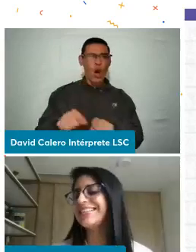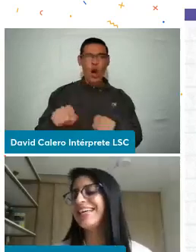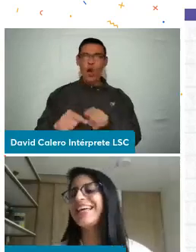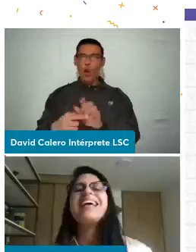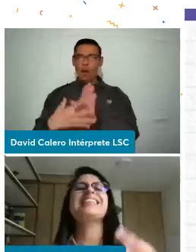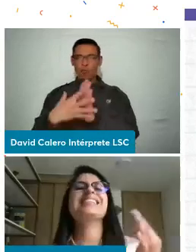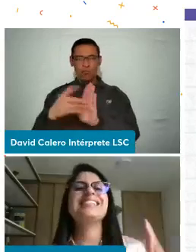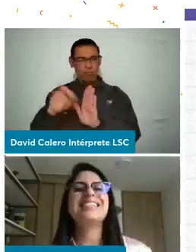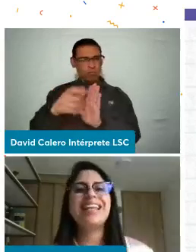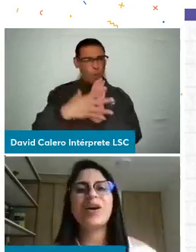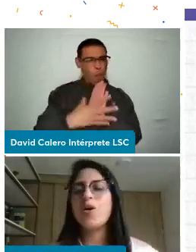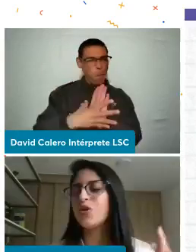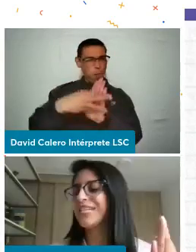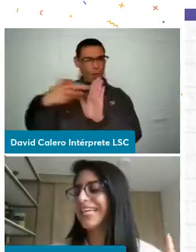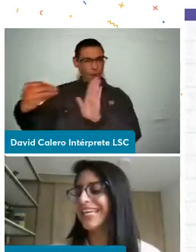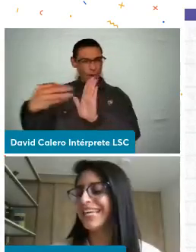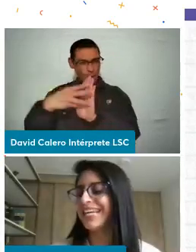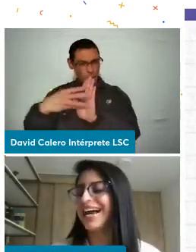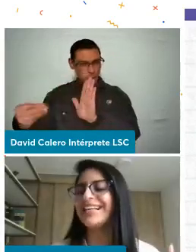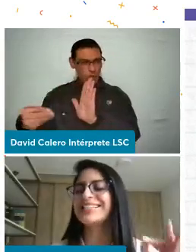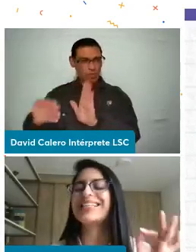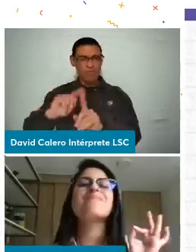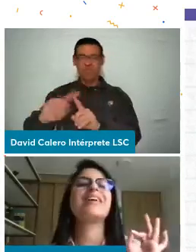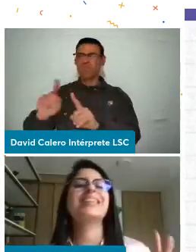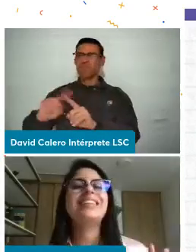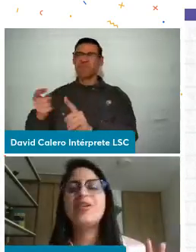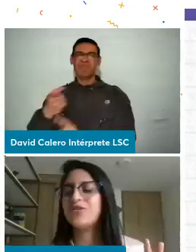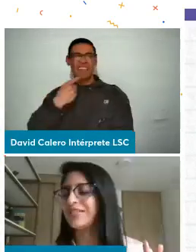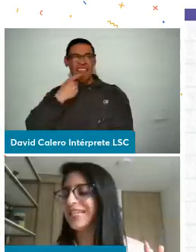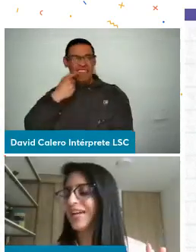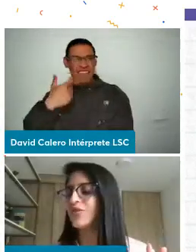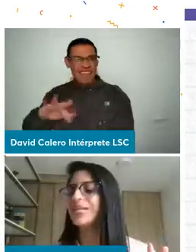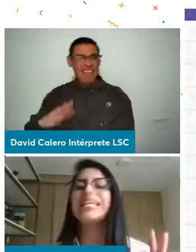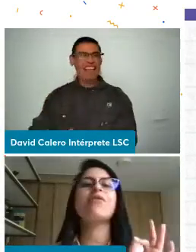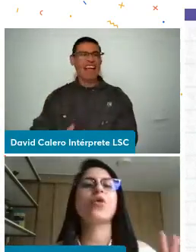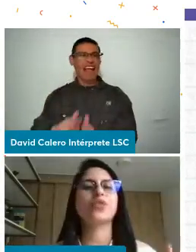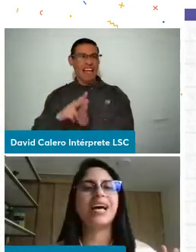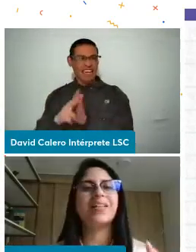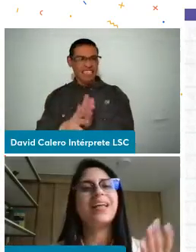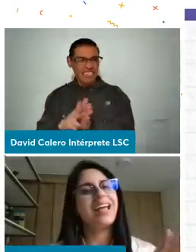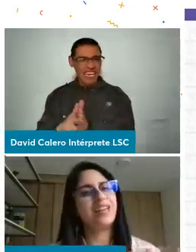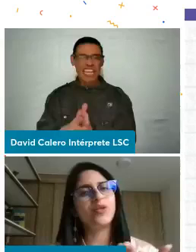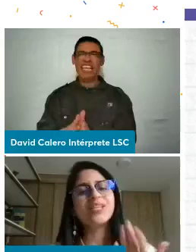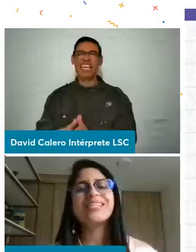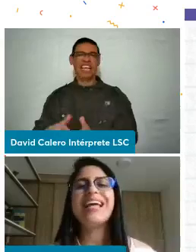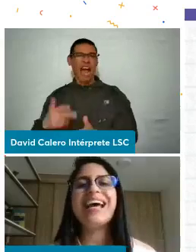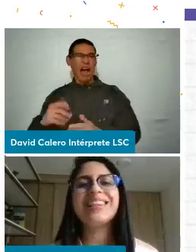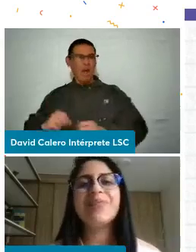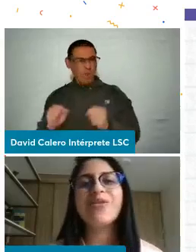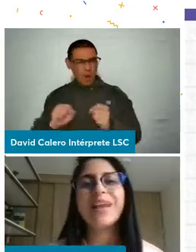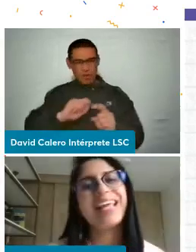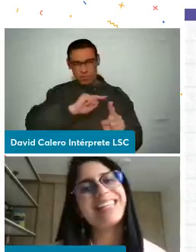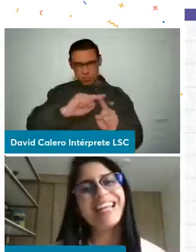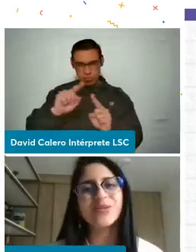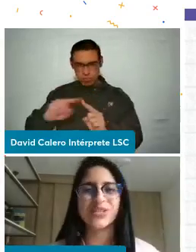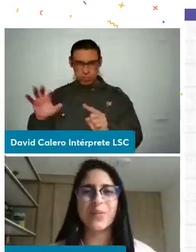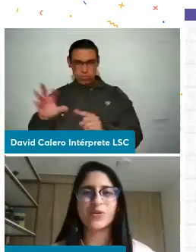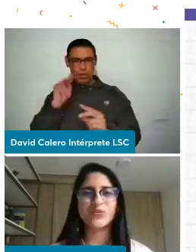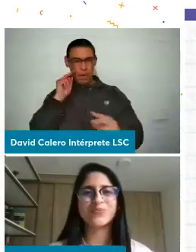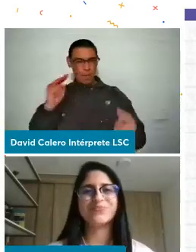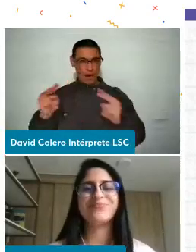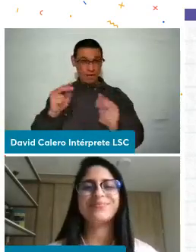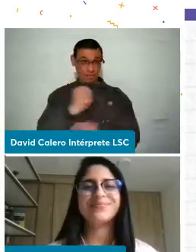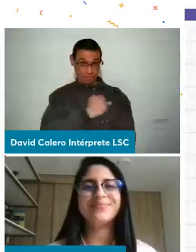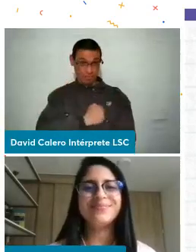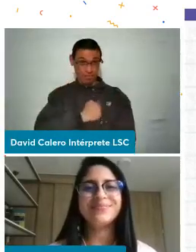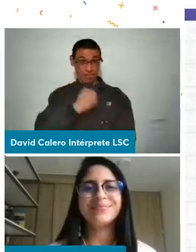conectadas desde Sincelejo, Chiquinquirá, San Martín de los Llanos y Bogotá. Entonces, adelante, profe Lacey, la escuchamos.